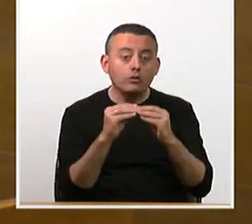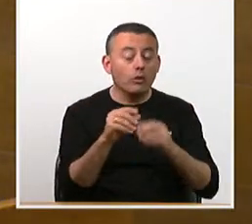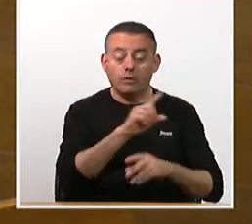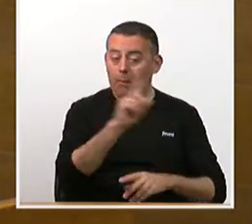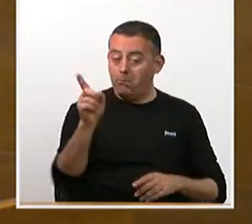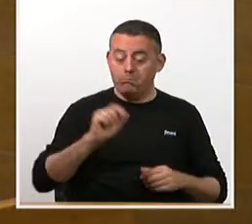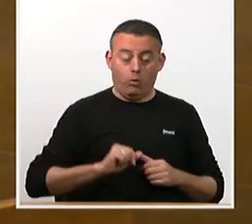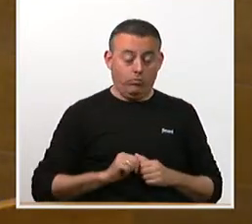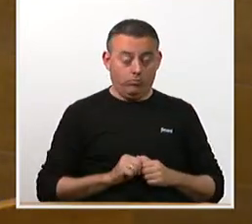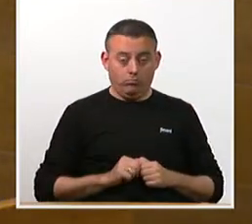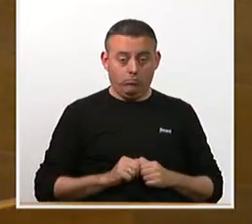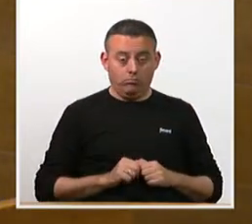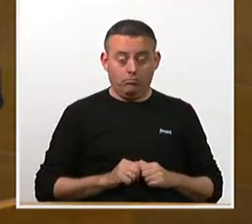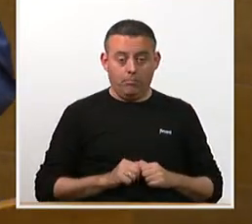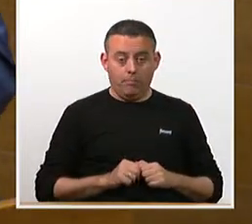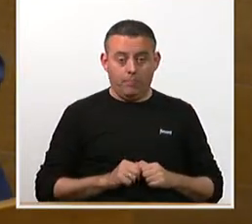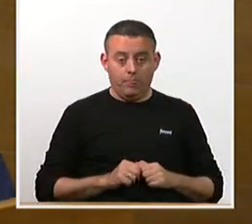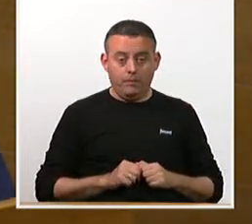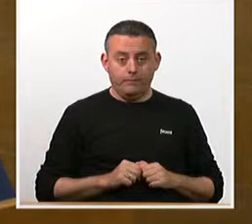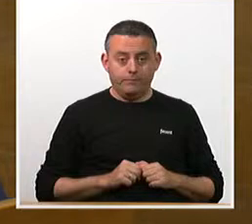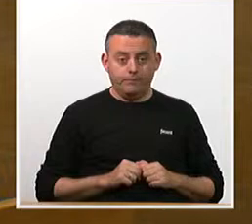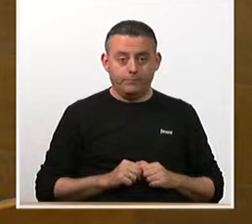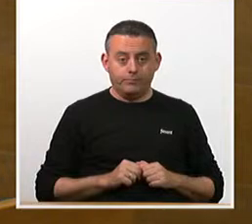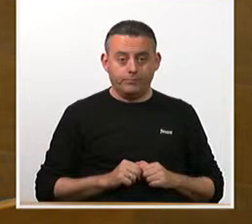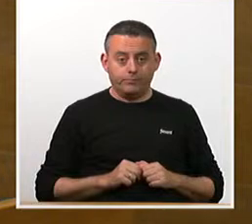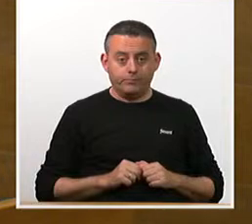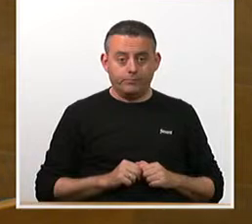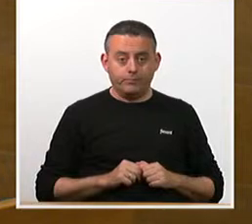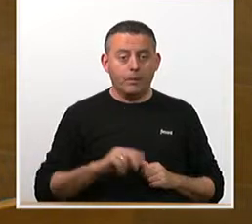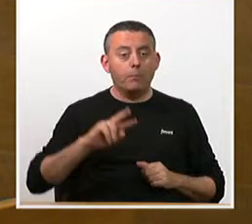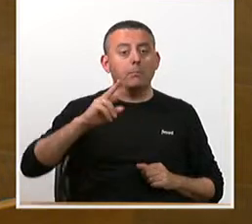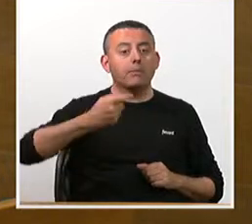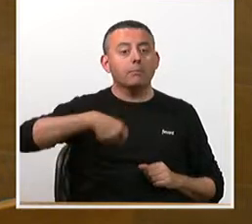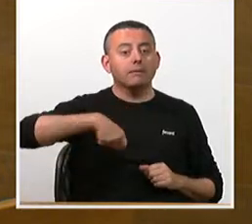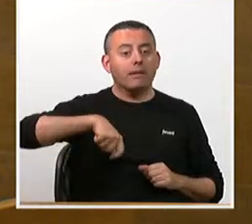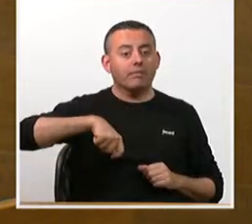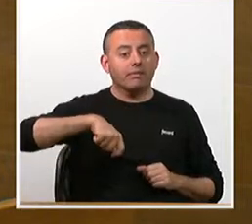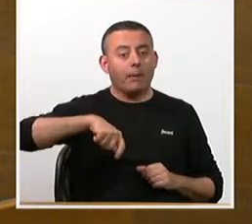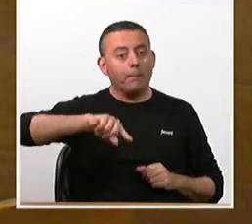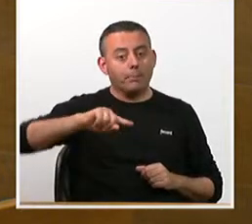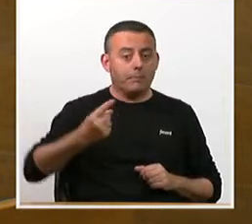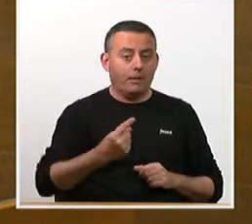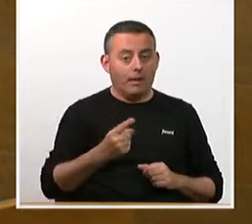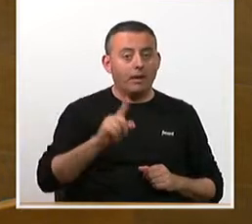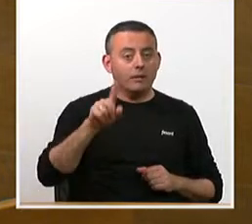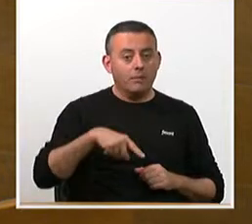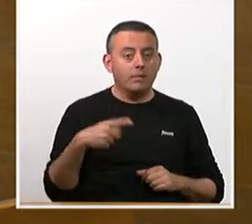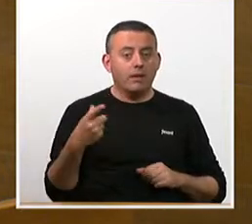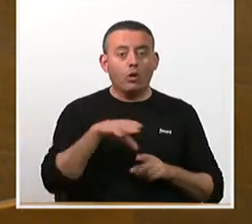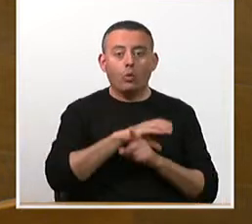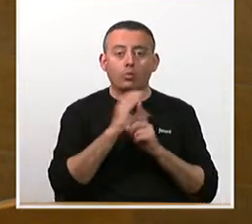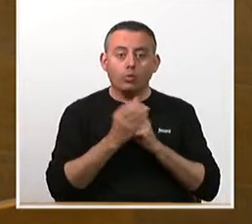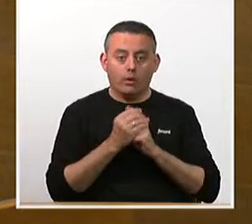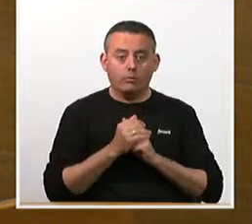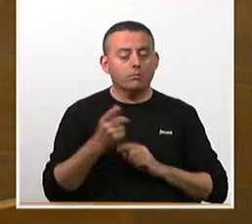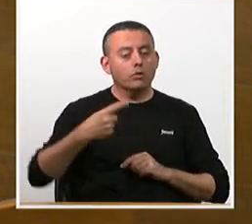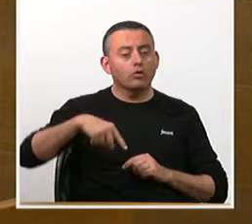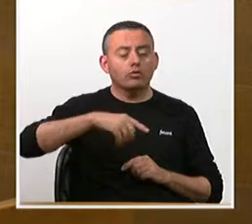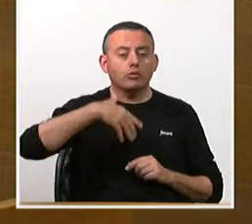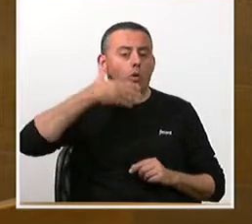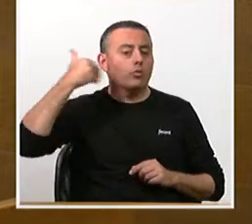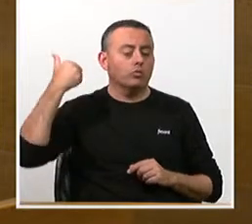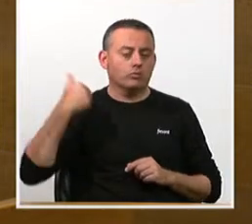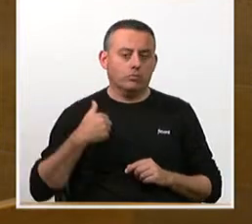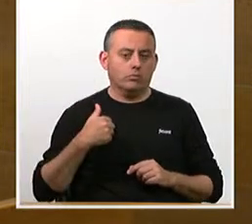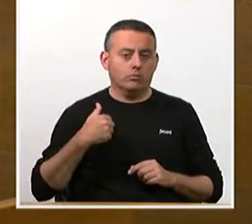eh des desde la esta vicepresidencia primera y consellera de cultura estamos orgullosos habla del del nuestro pacto del gobierno